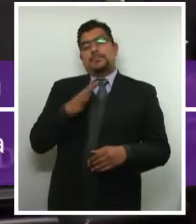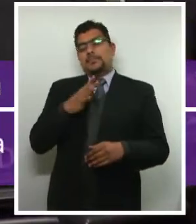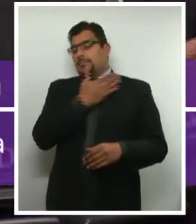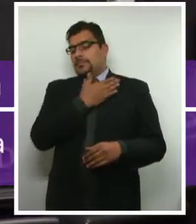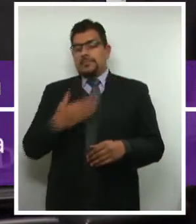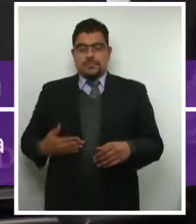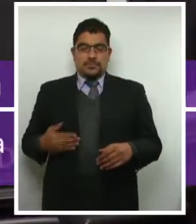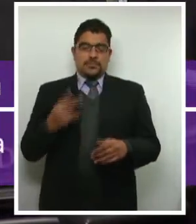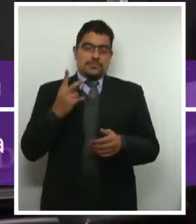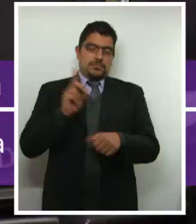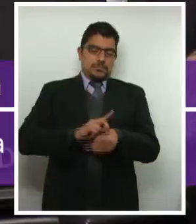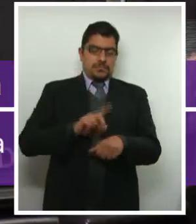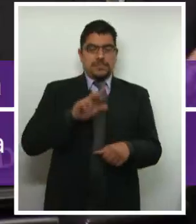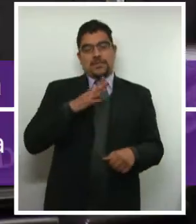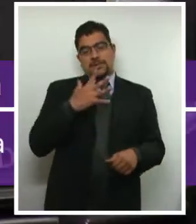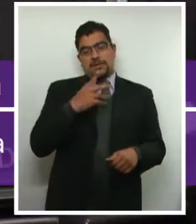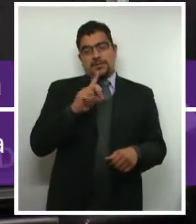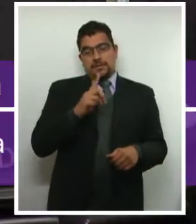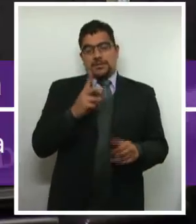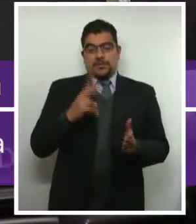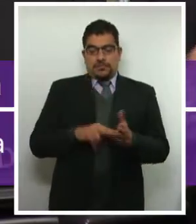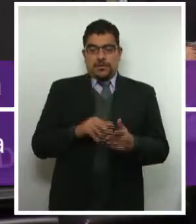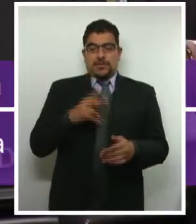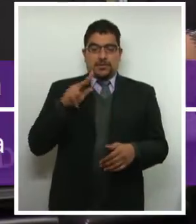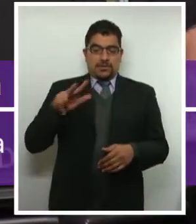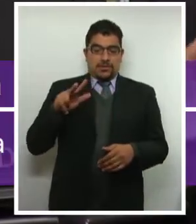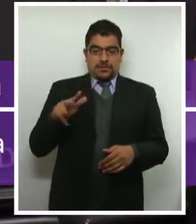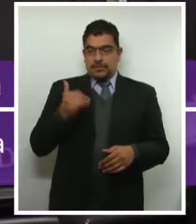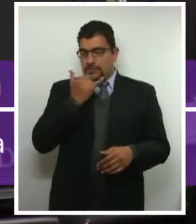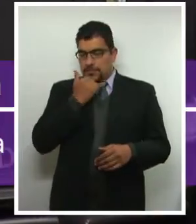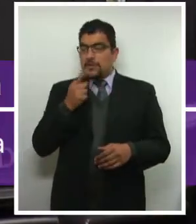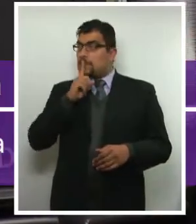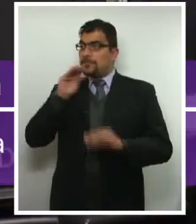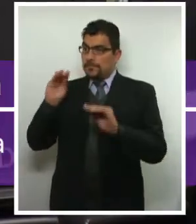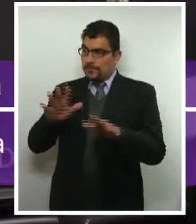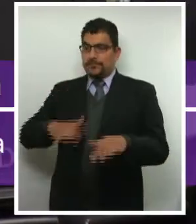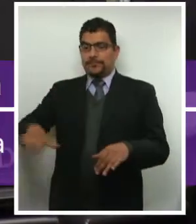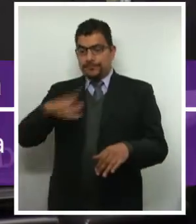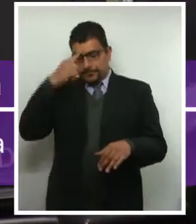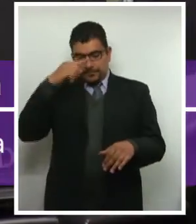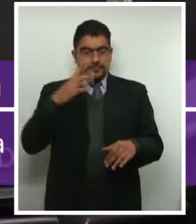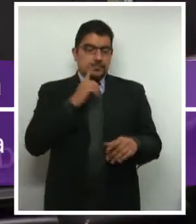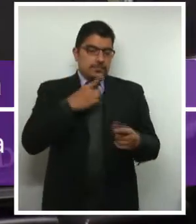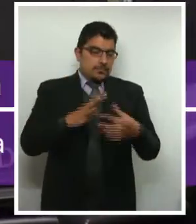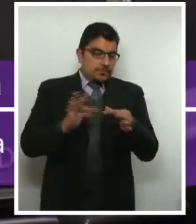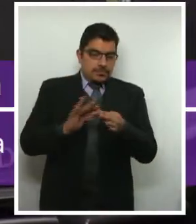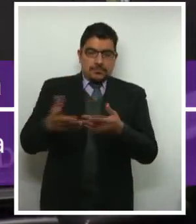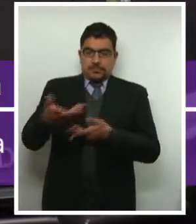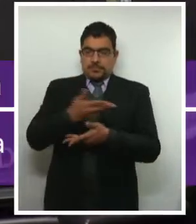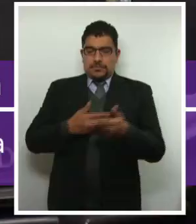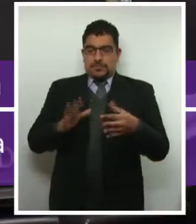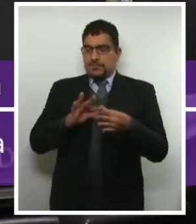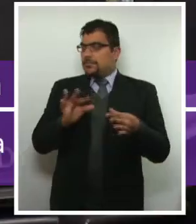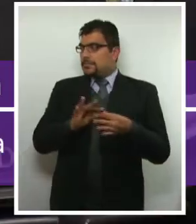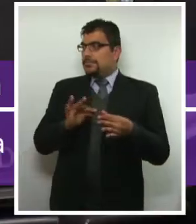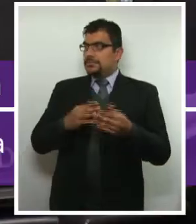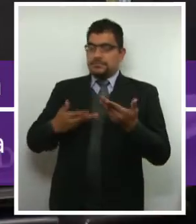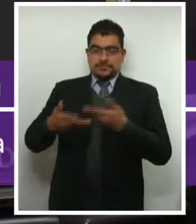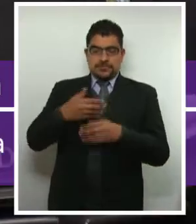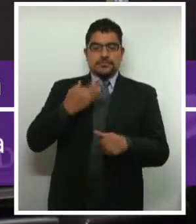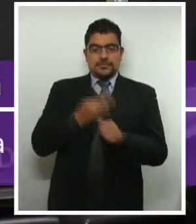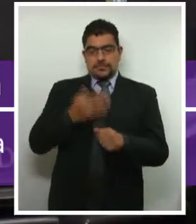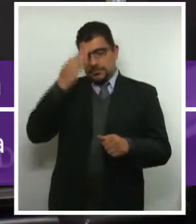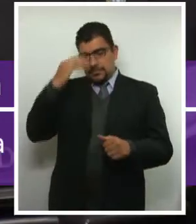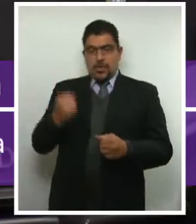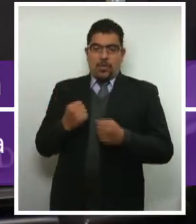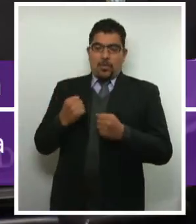Ejecutivo el 5 de diciembre de 2018. Guardemos silencio, por favor, para escuchar las reservas. Y las del